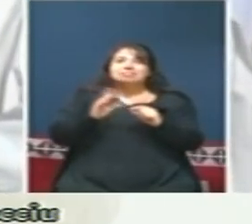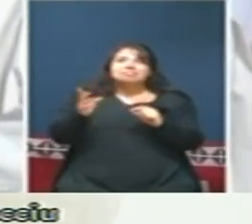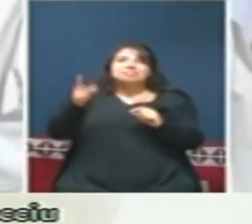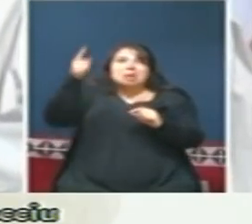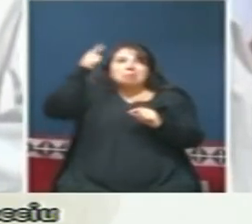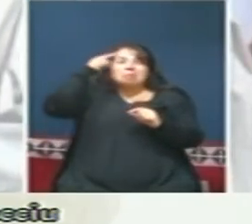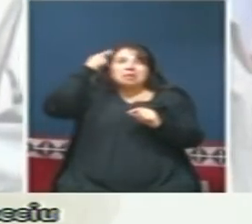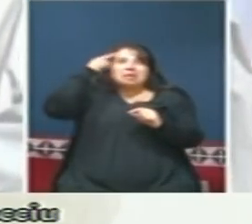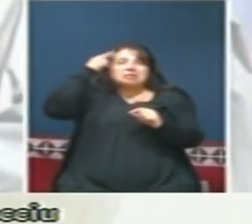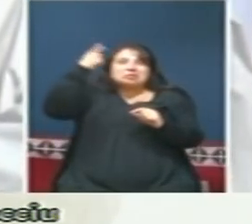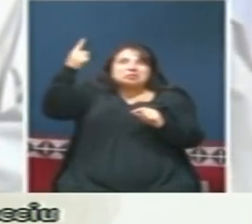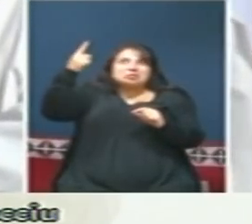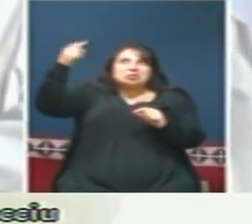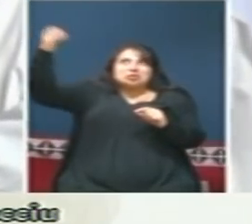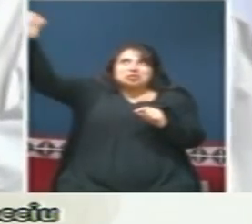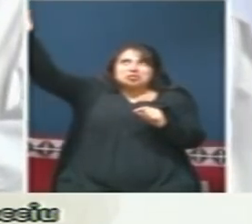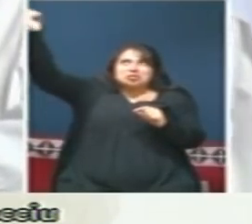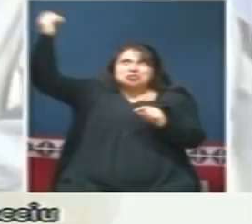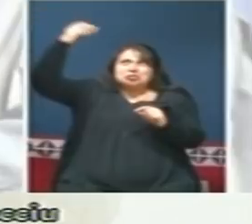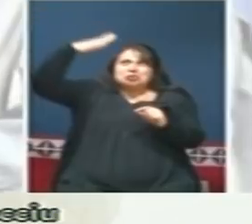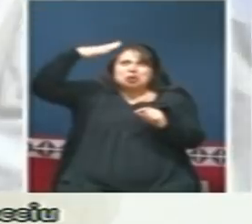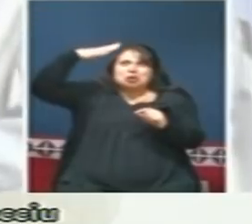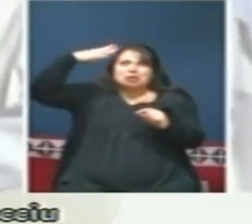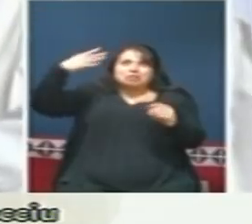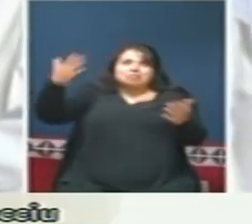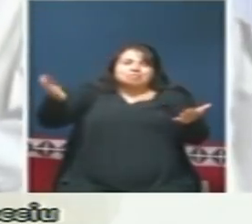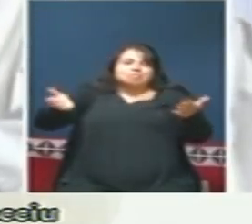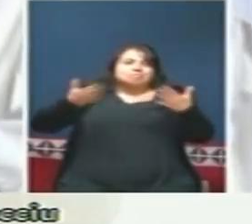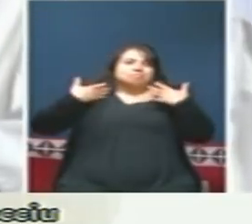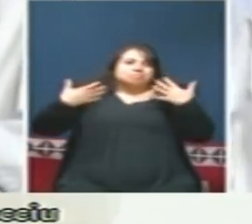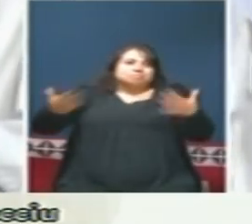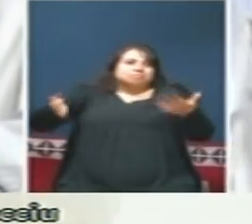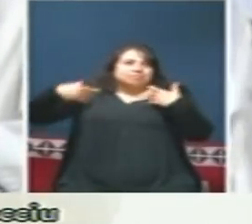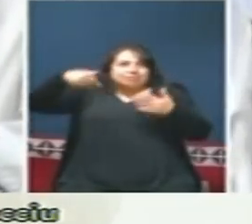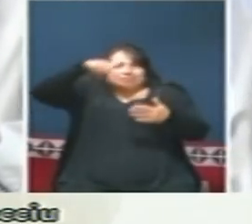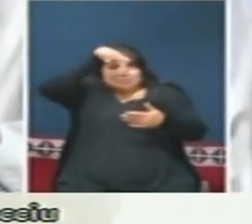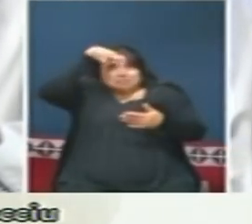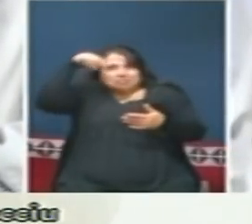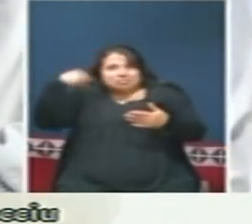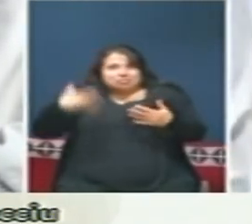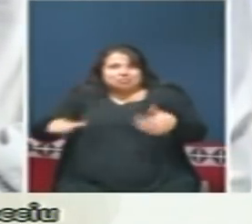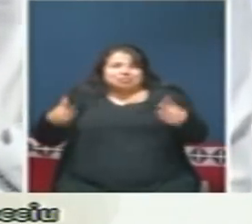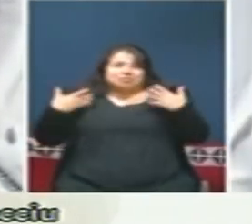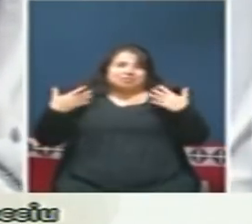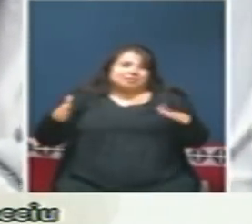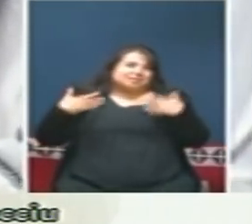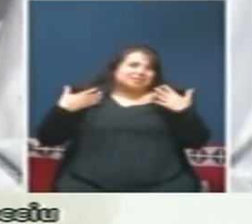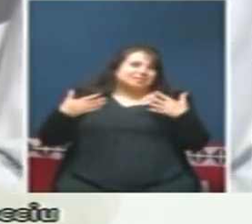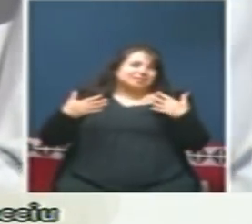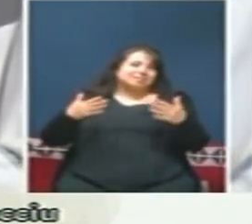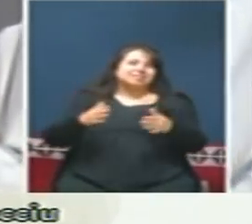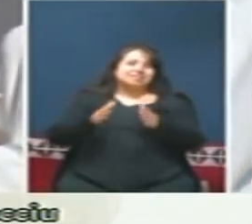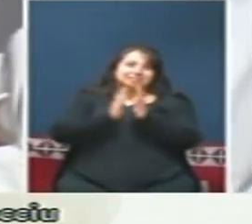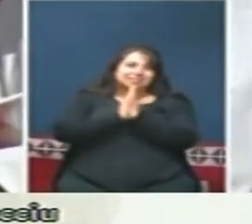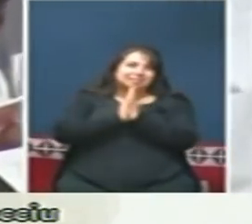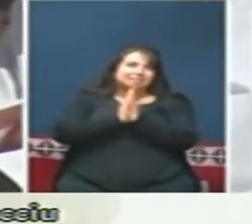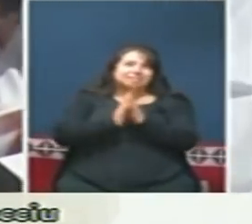Imagino, que podía ser. Y por tanto, gracias por este